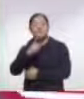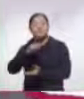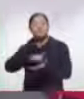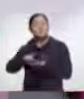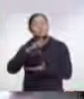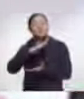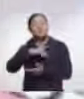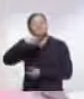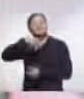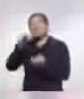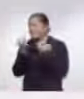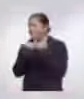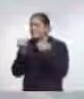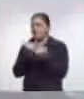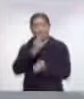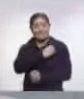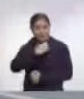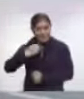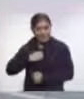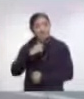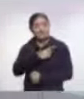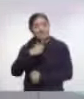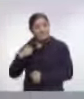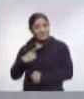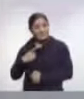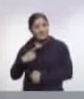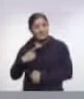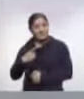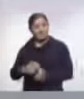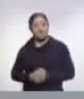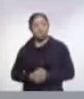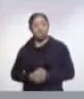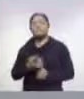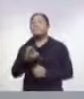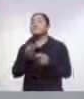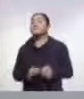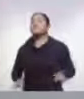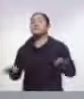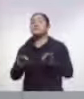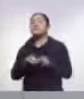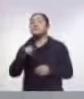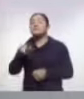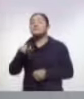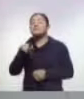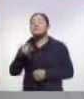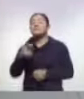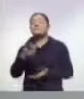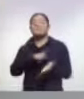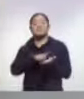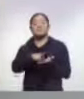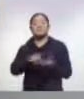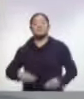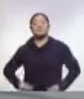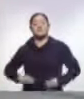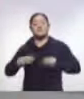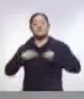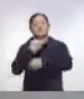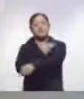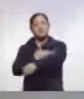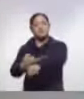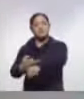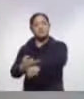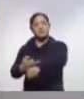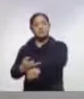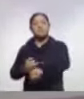pero también obligaciones. El más importante, niños, es el derecho a vivir en familia. Afortunadamente,